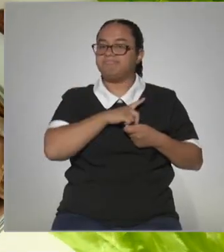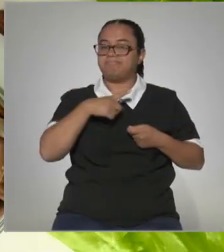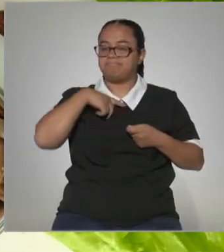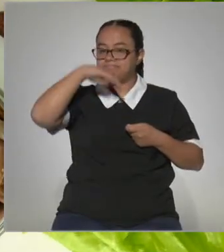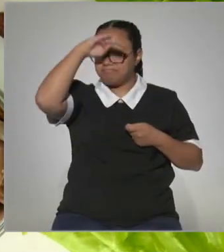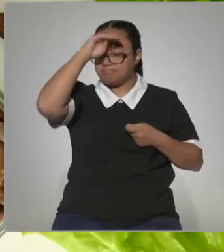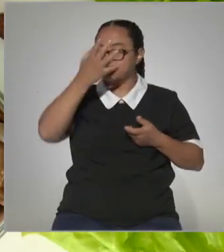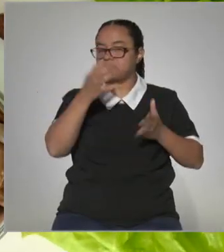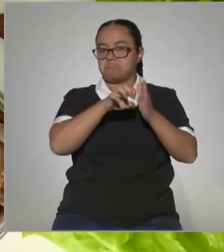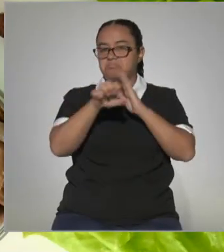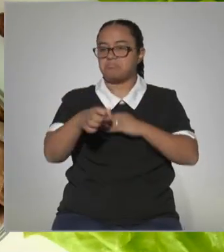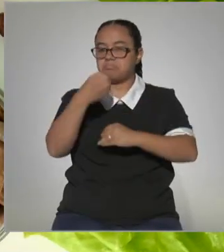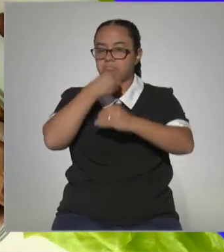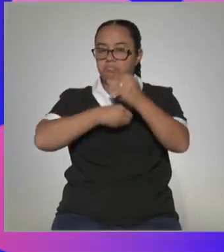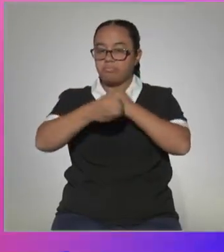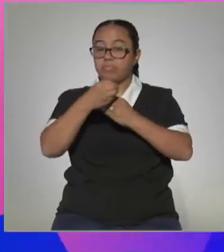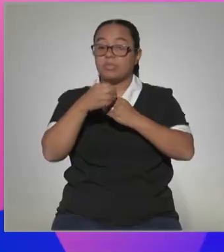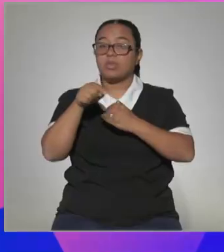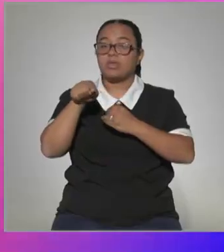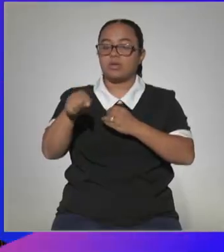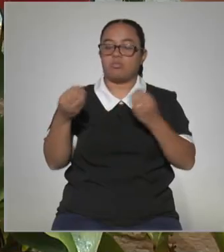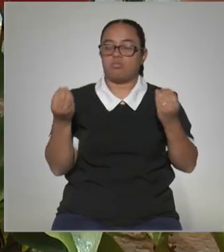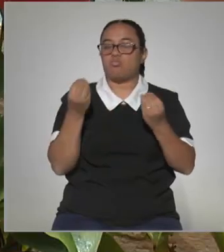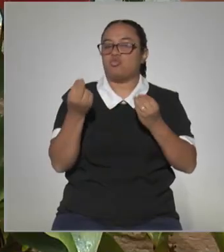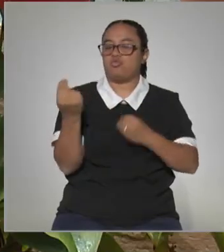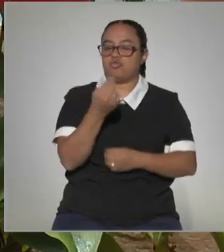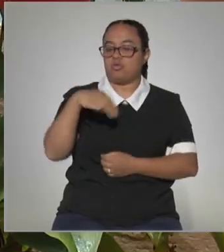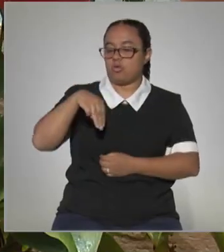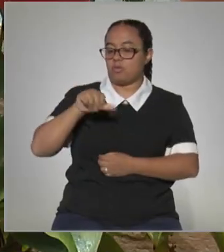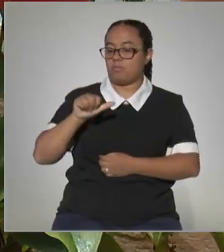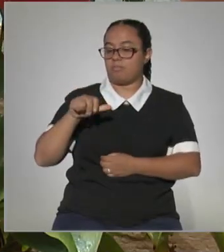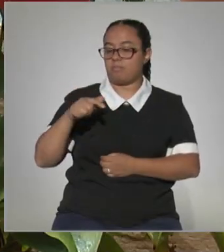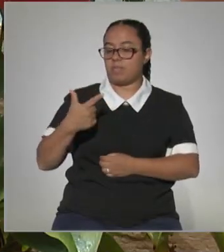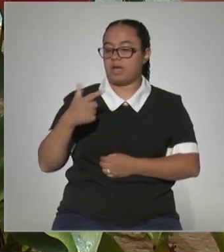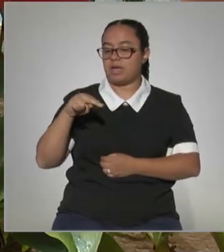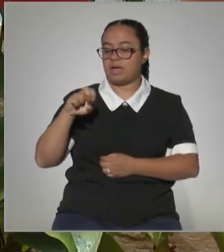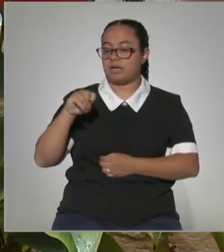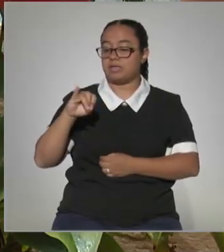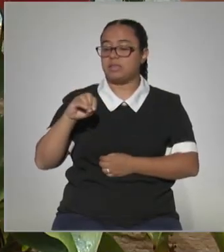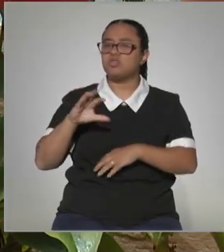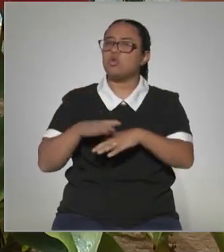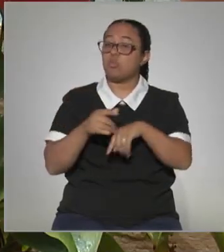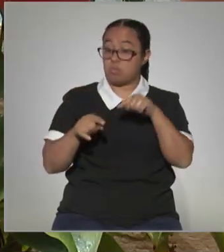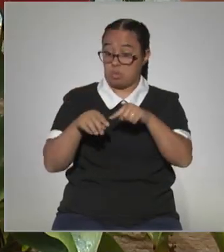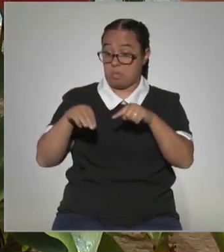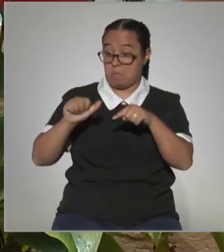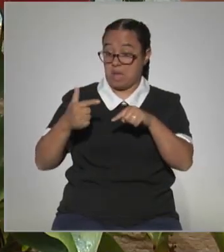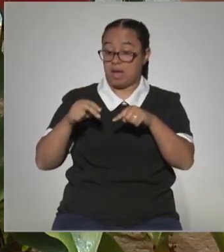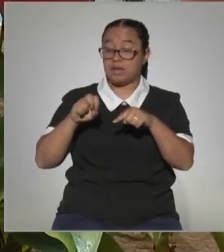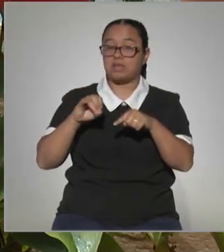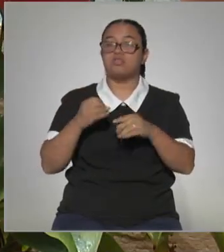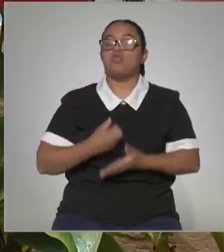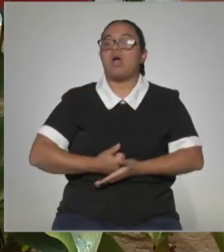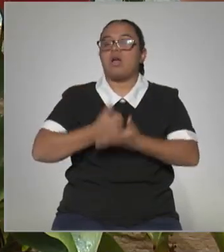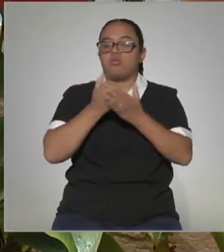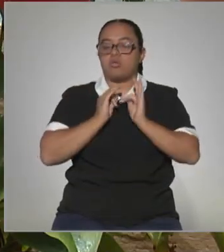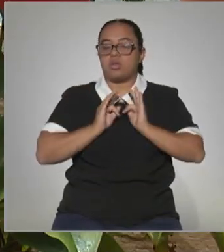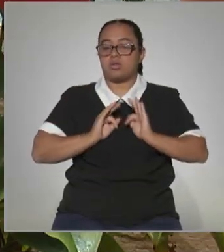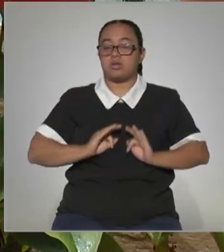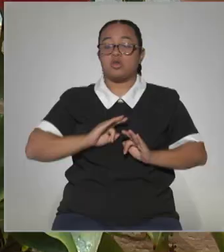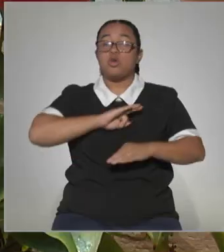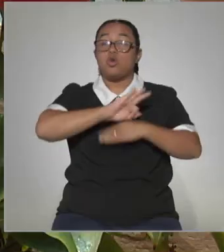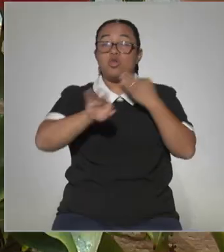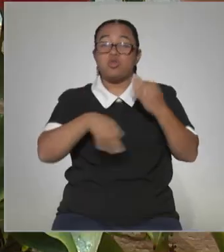alimentos, por ejemplo, altos en magnesio, porque el magnesio es un relajante. Todas las hojas verdes,